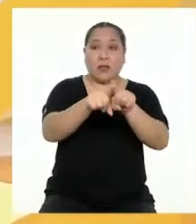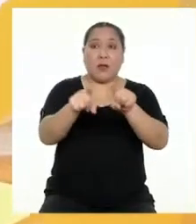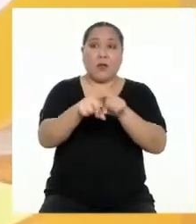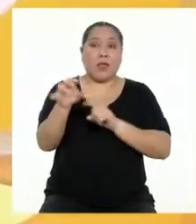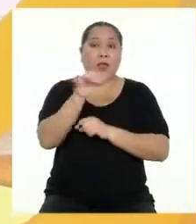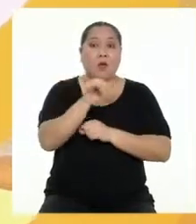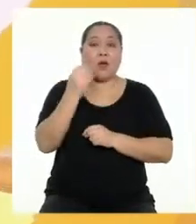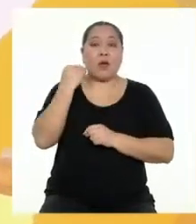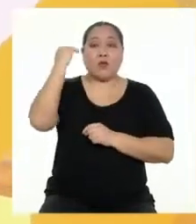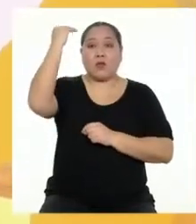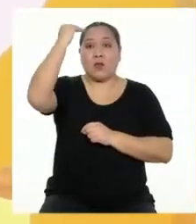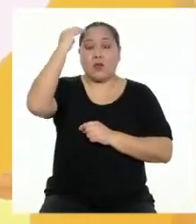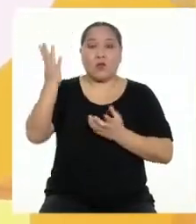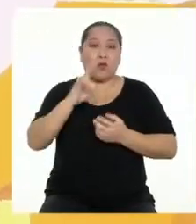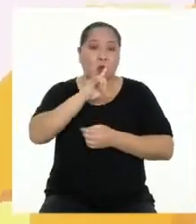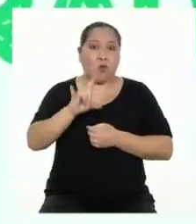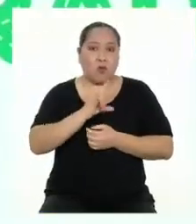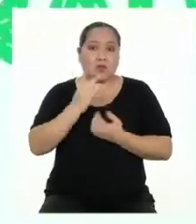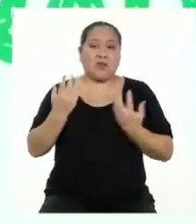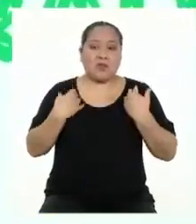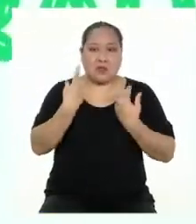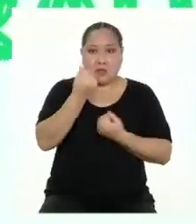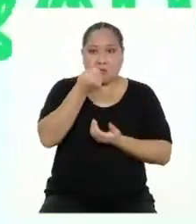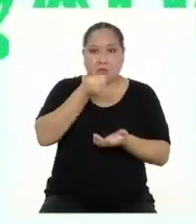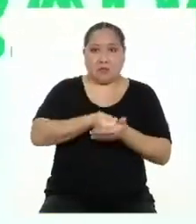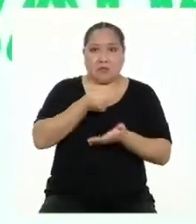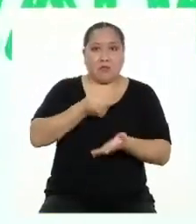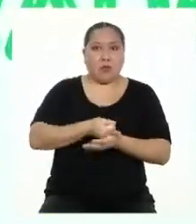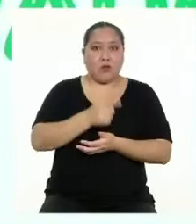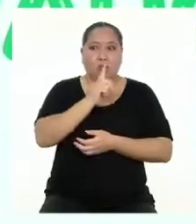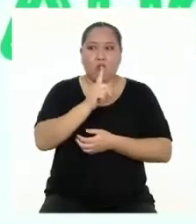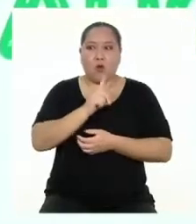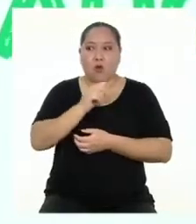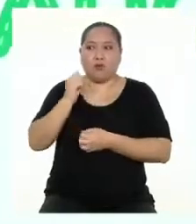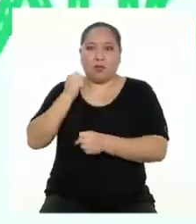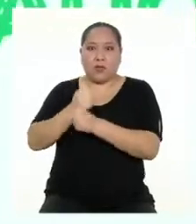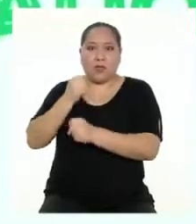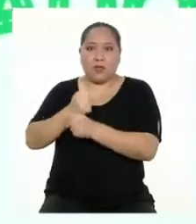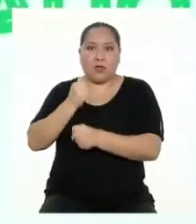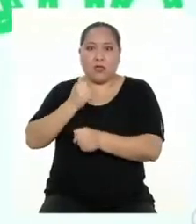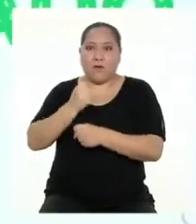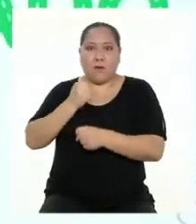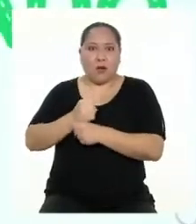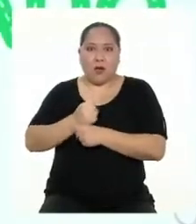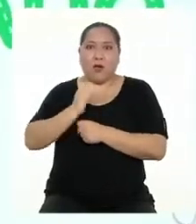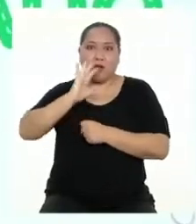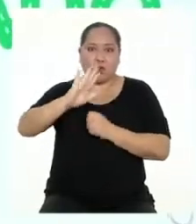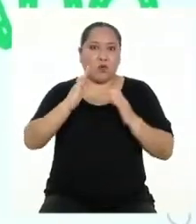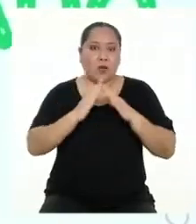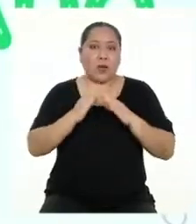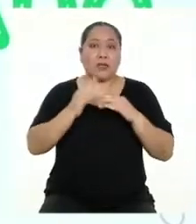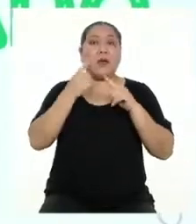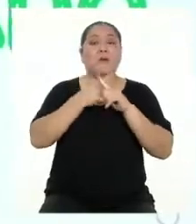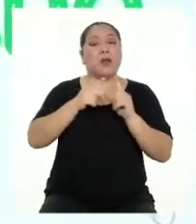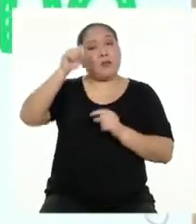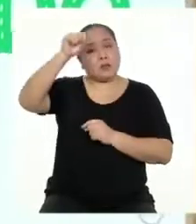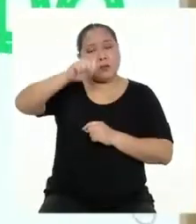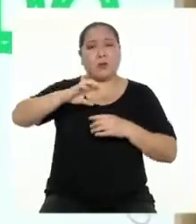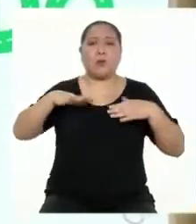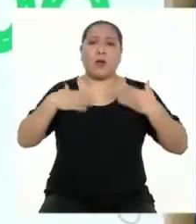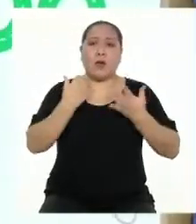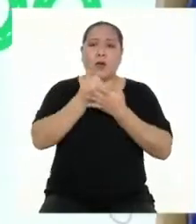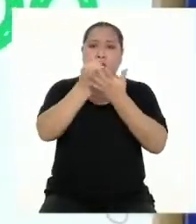adultos, consumen y tienen gastos. No tienen que generar ingresos económicos para su hogar, pero sí pueden ayudar a la